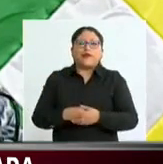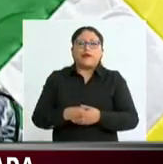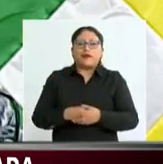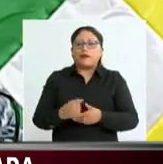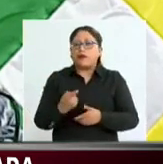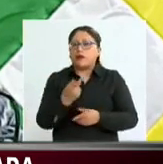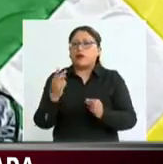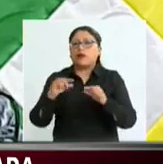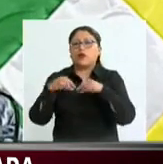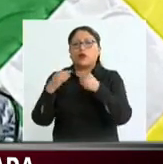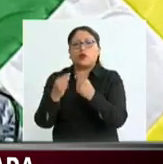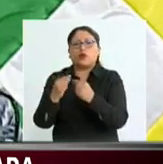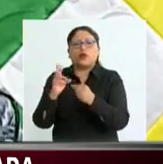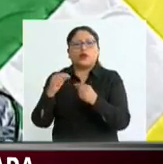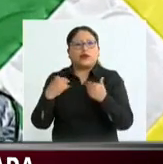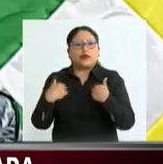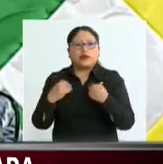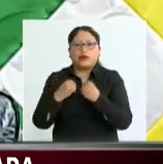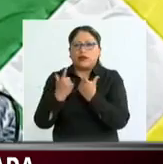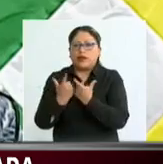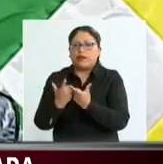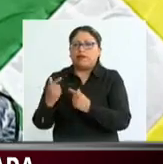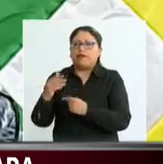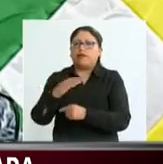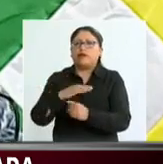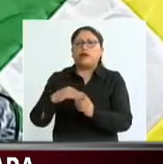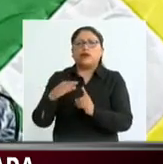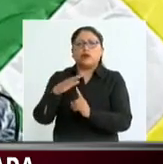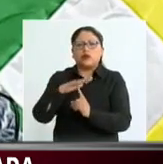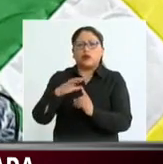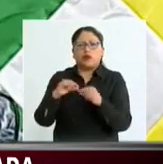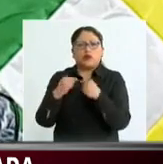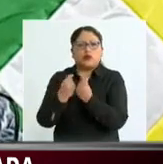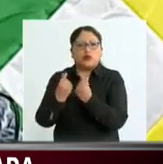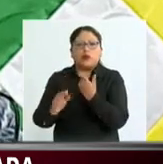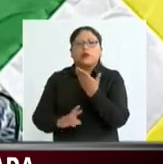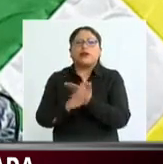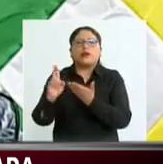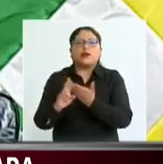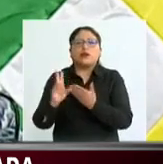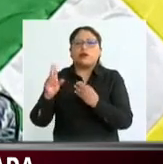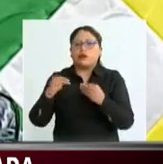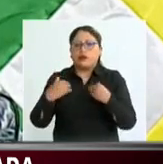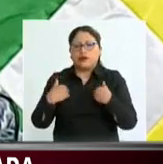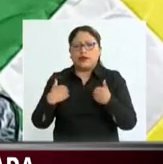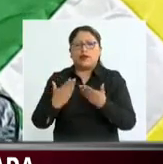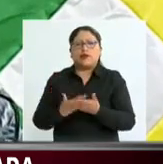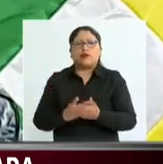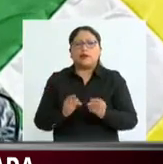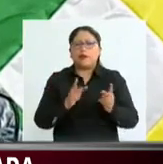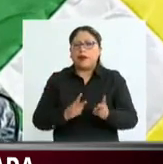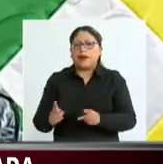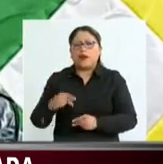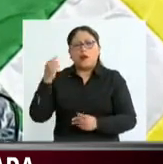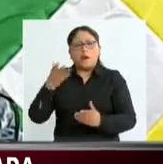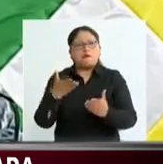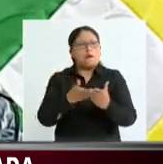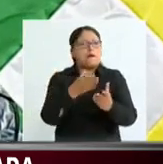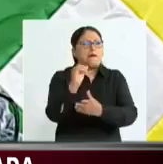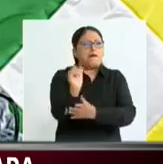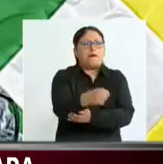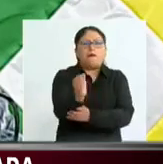tienen base social, que no tienen sectores populares que respalden sus planes golpistas, han buscado